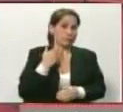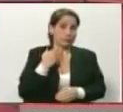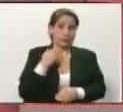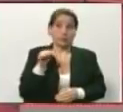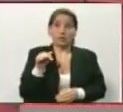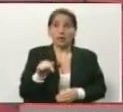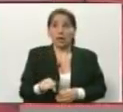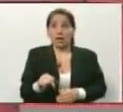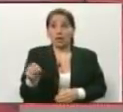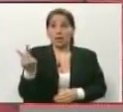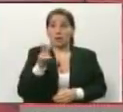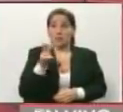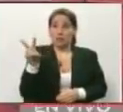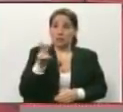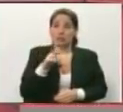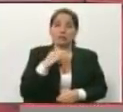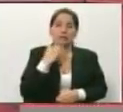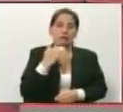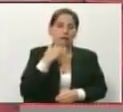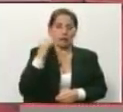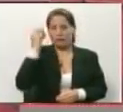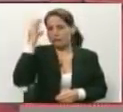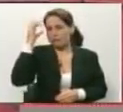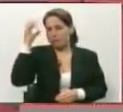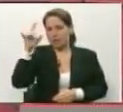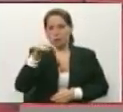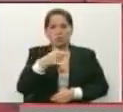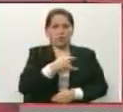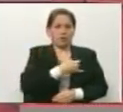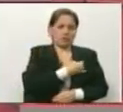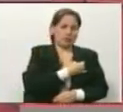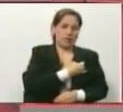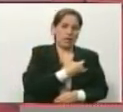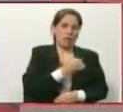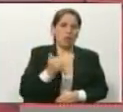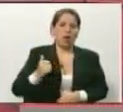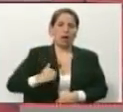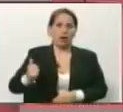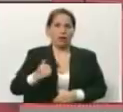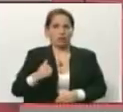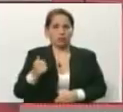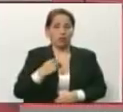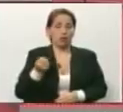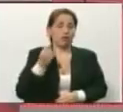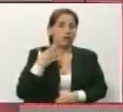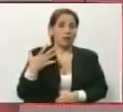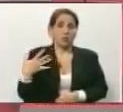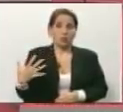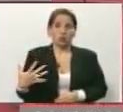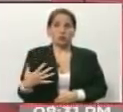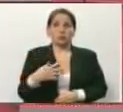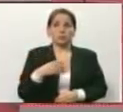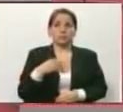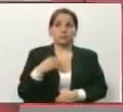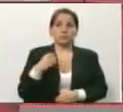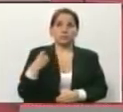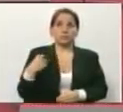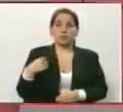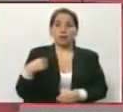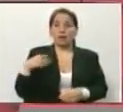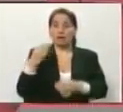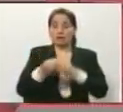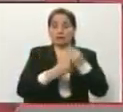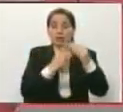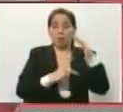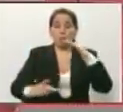Venezuela a alguien se le ocurriera una universidad como la Católica, esas universidades famosas, dieran un posgrado en fracaso, serían